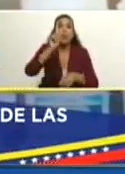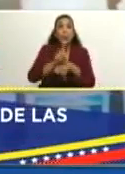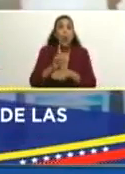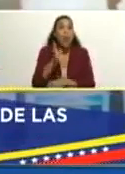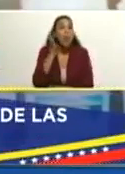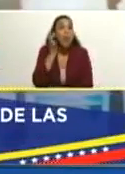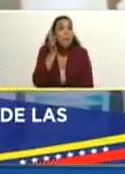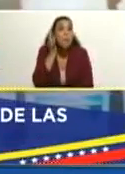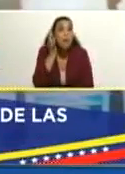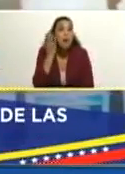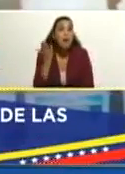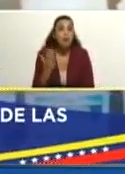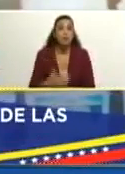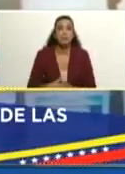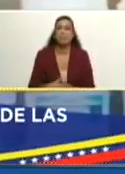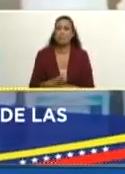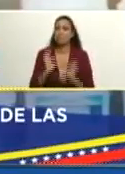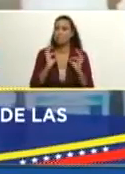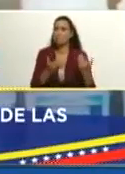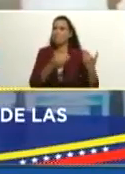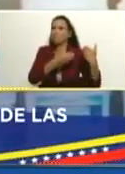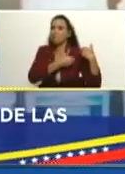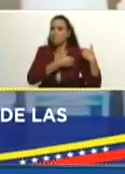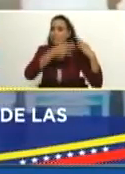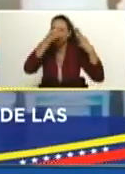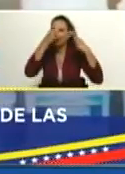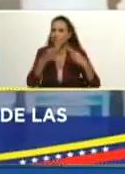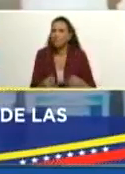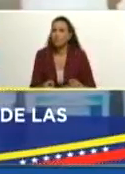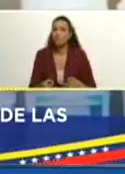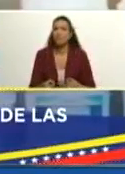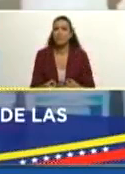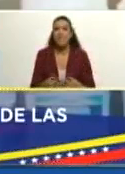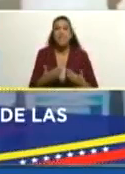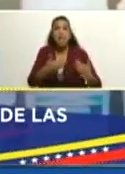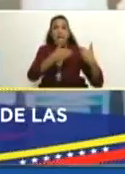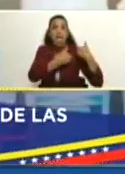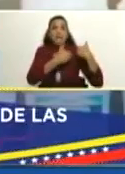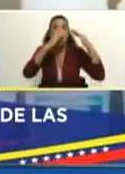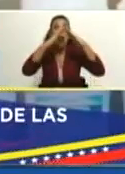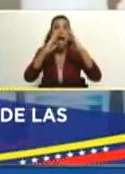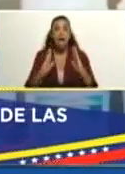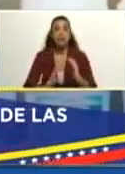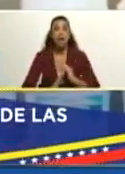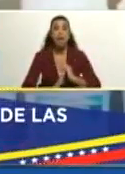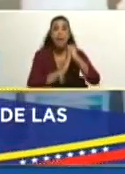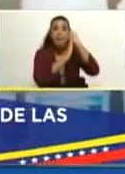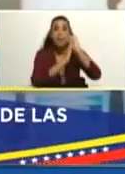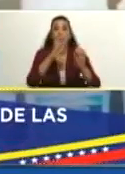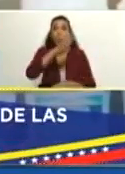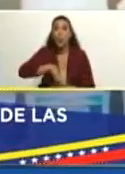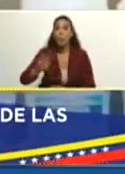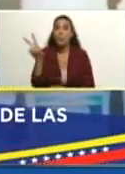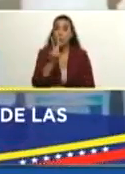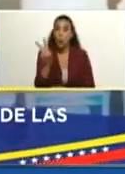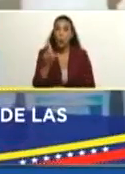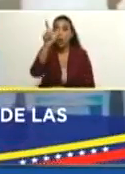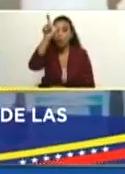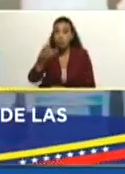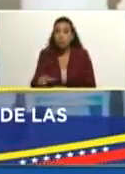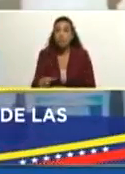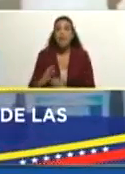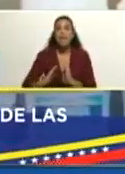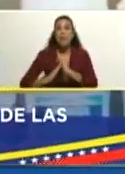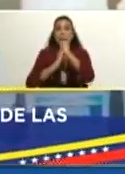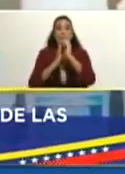las mujeres son las rectoras y jefas de las casas del hogar en Venezuela. Así es en Venezuela,